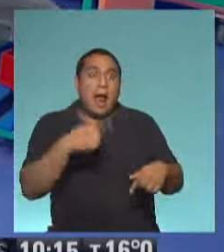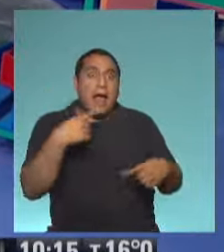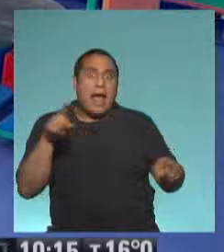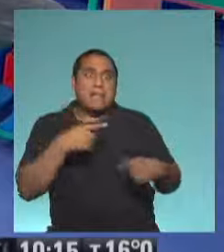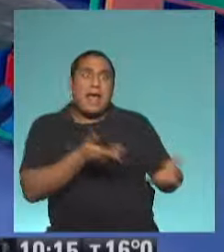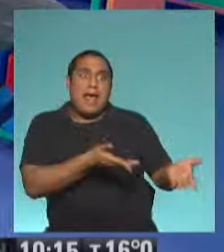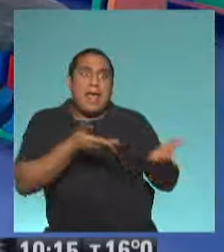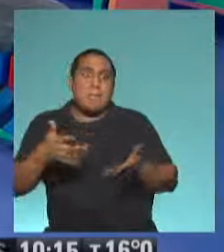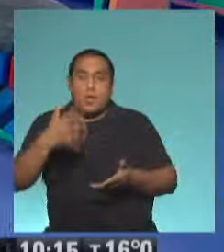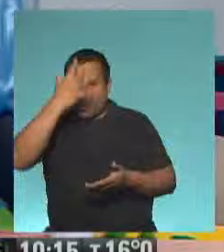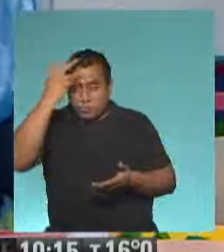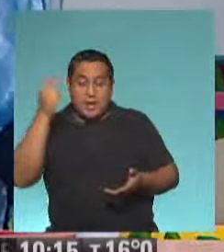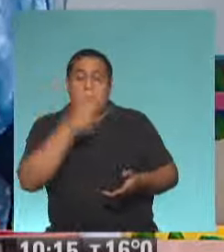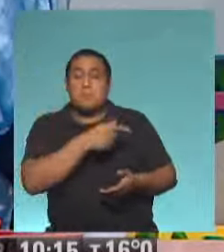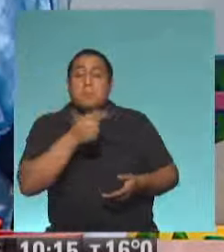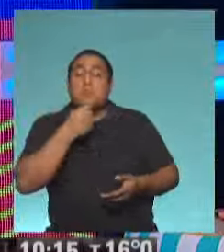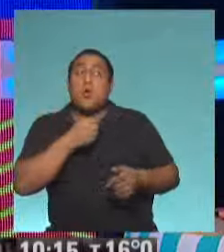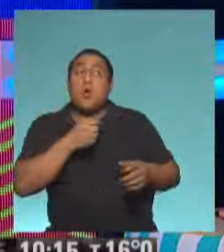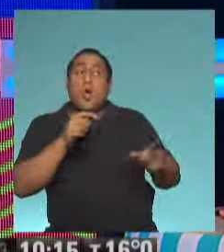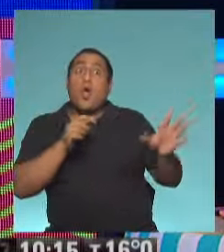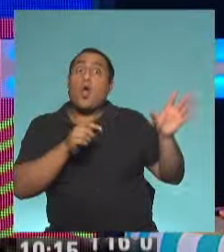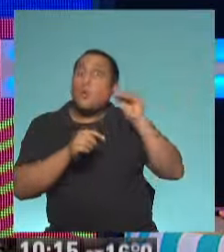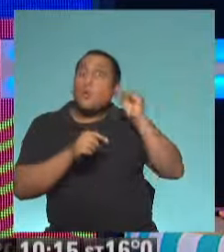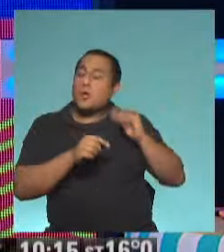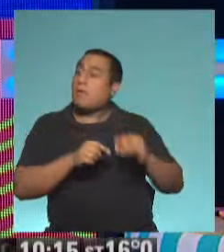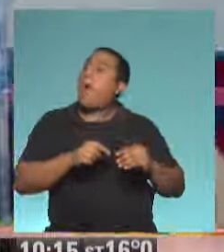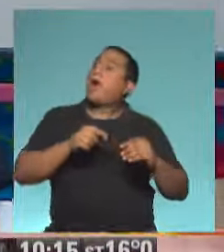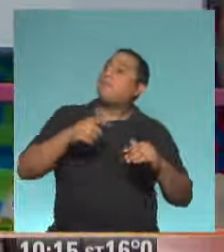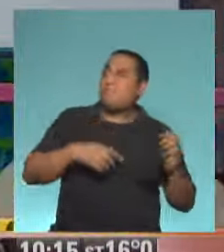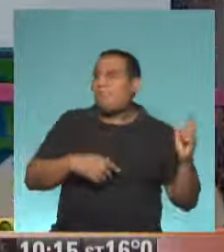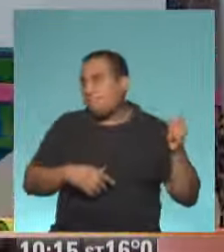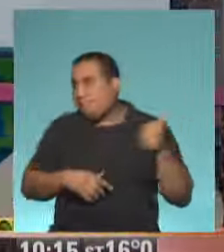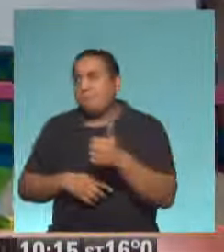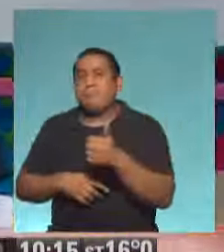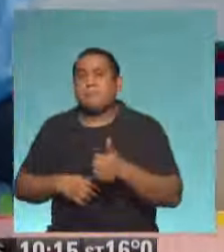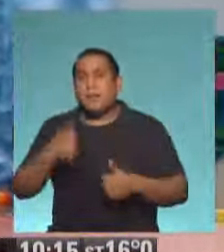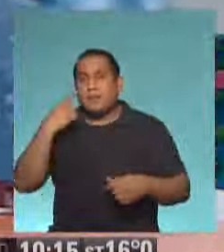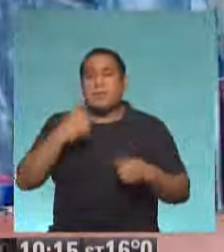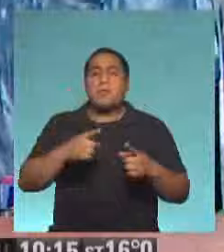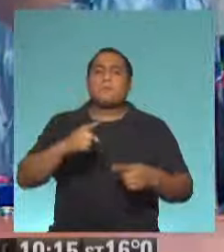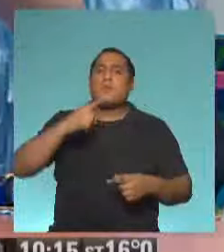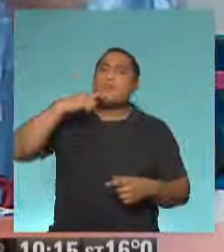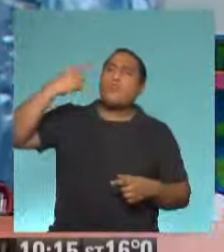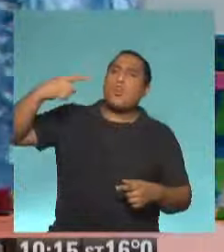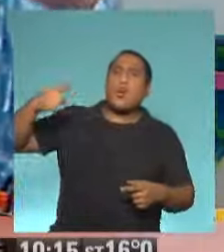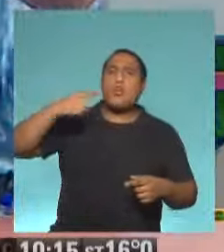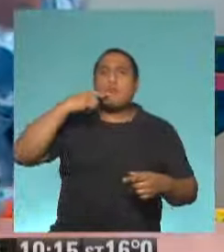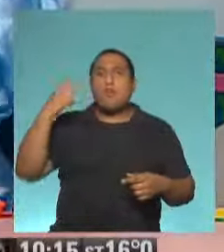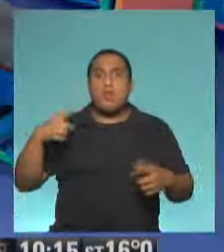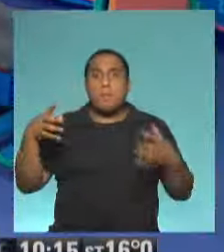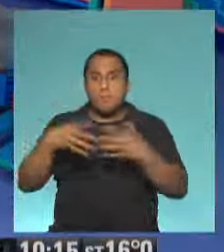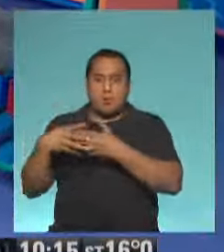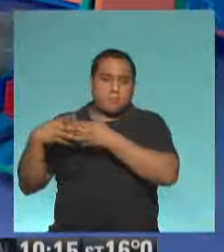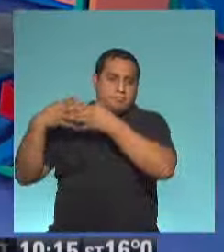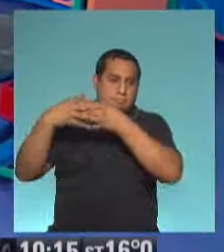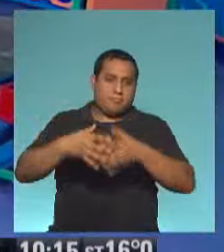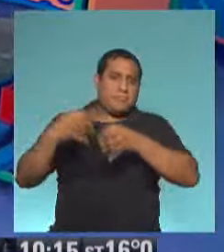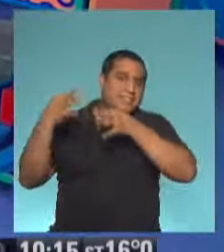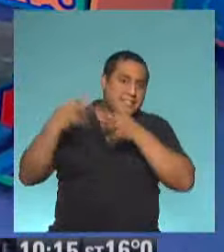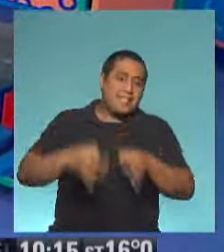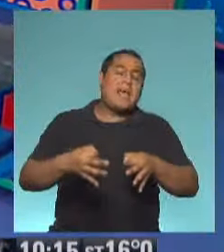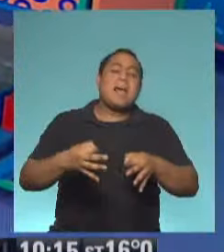escucha cantar y ya viene, ¿qué bueno, te parece? Pero vos, ¿te la perdiste? Claro, mira, la primera parte decía, con sus colores esta murga está llegando, es la murga más ¿dónde